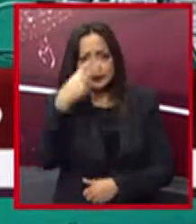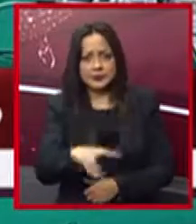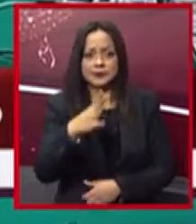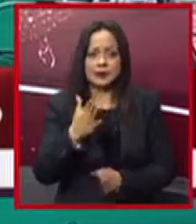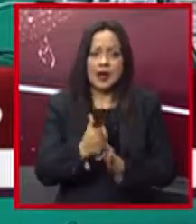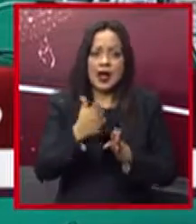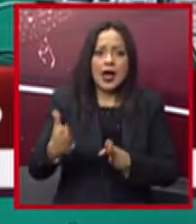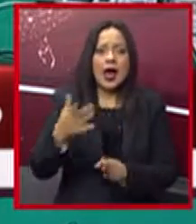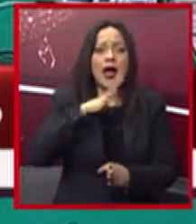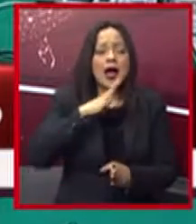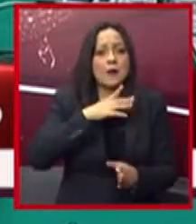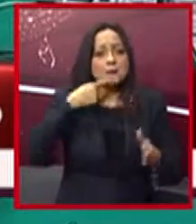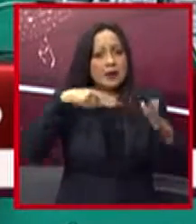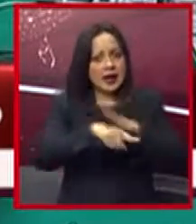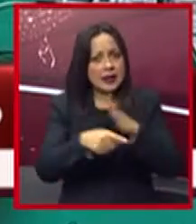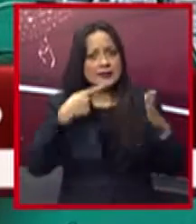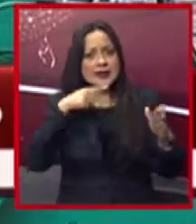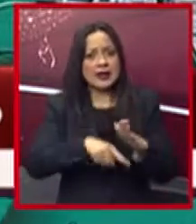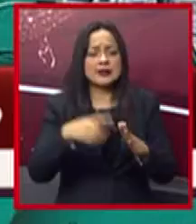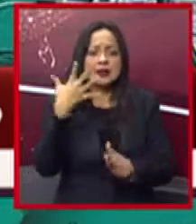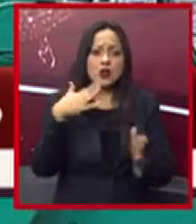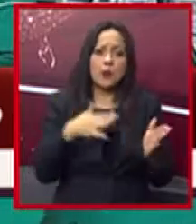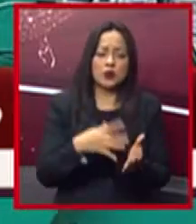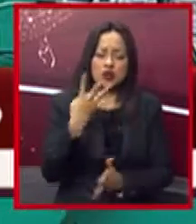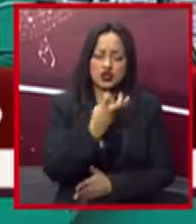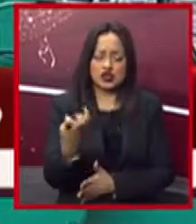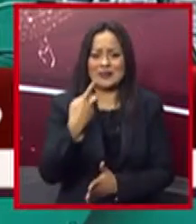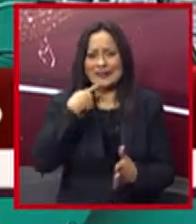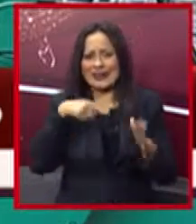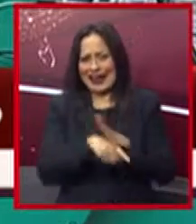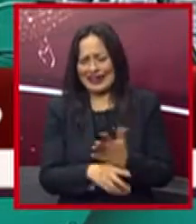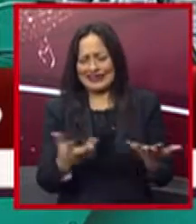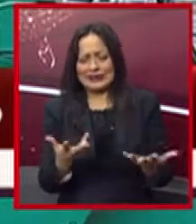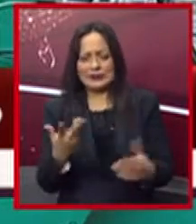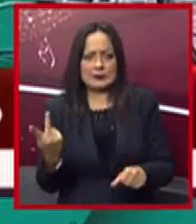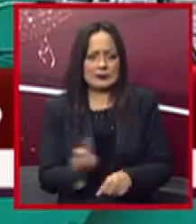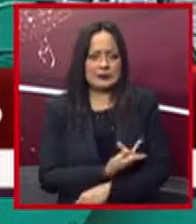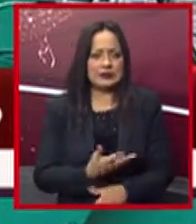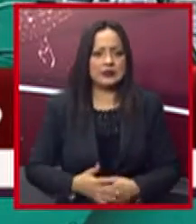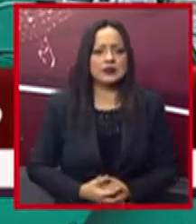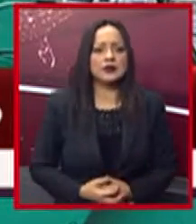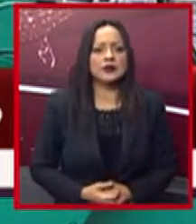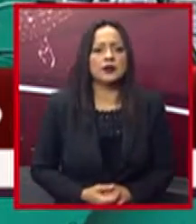semestre han presentado ante la Profeco más de 5.400 inconformidades.